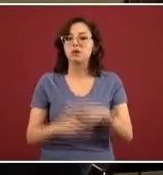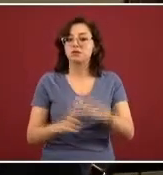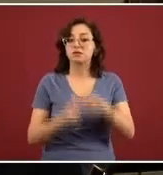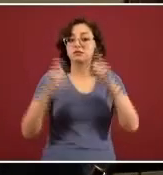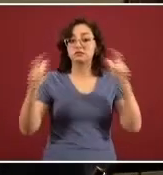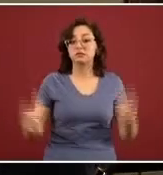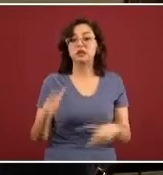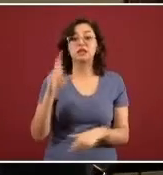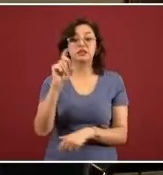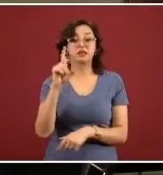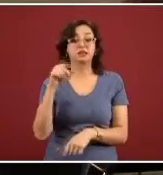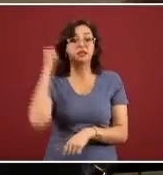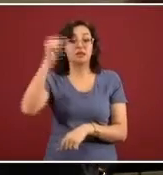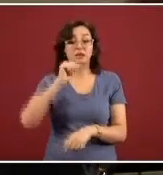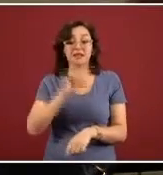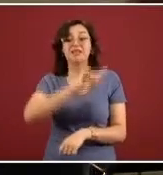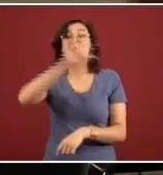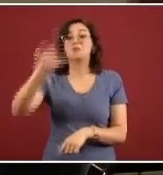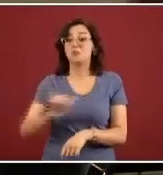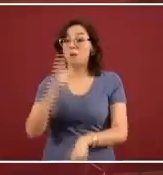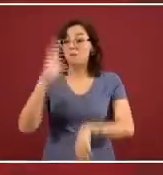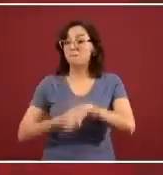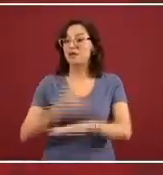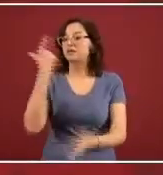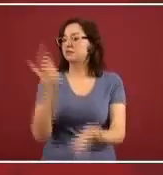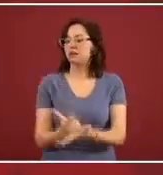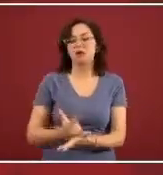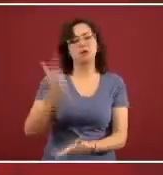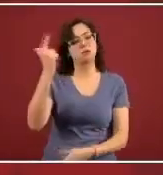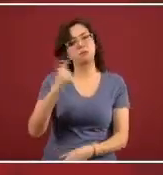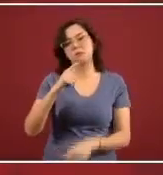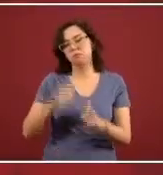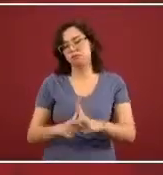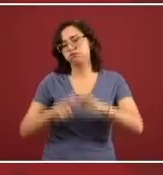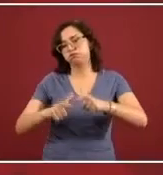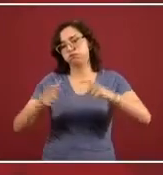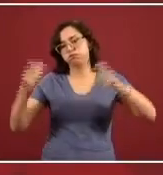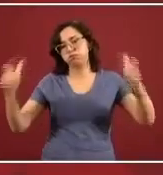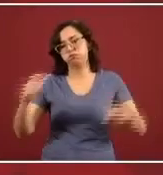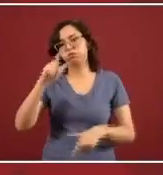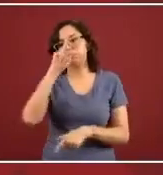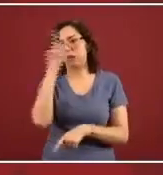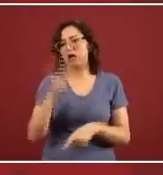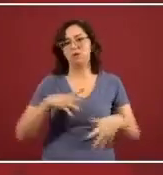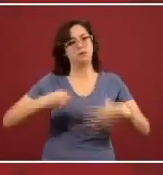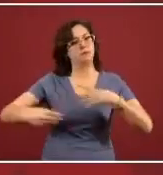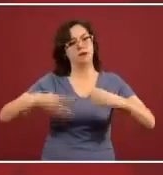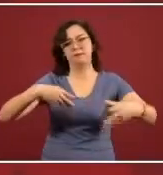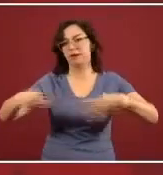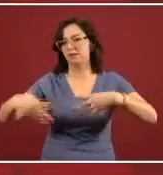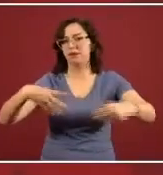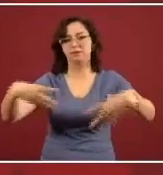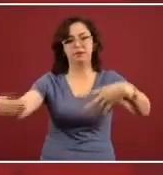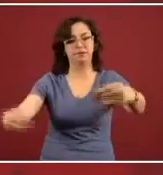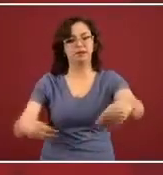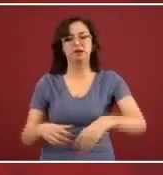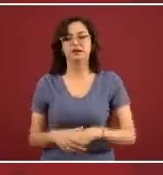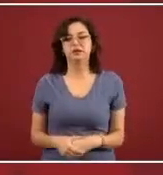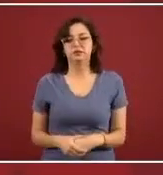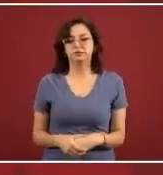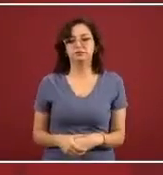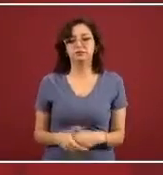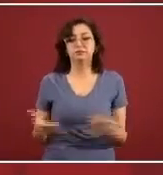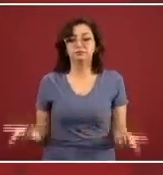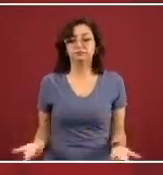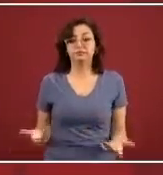abril, porque es el momento en que va a estar creciendo la curva epidémica. Las medidas se aplican con